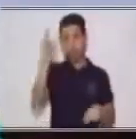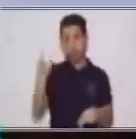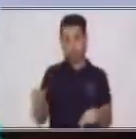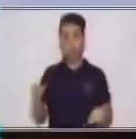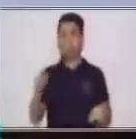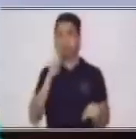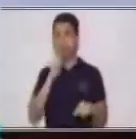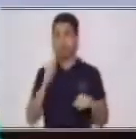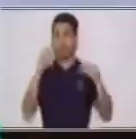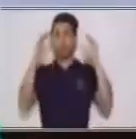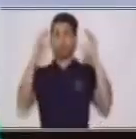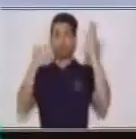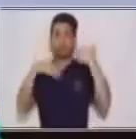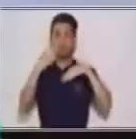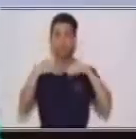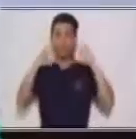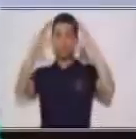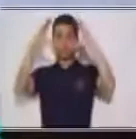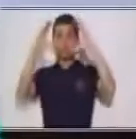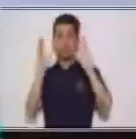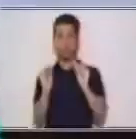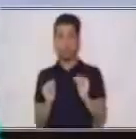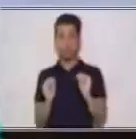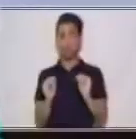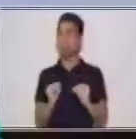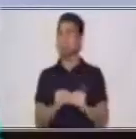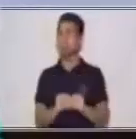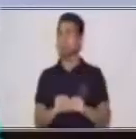Determinante de X, muy bien, sería